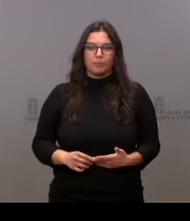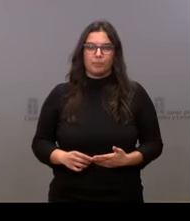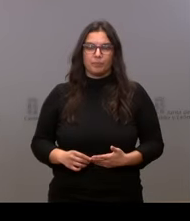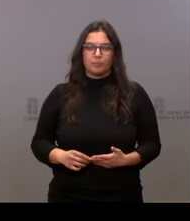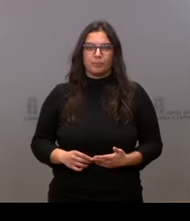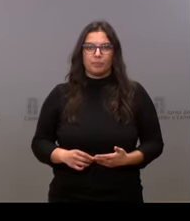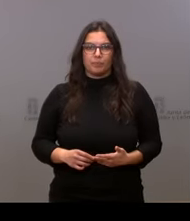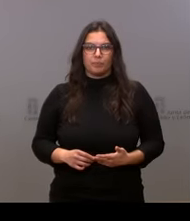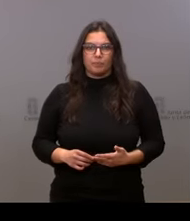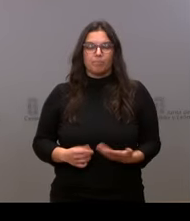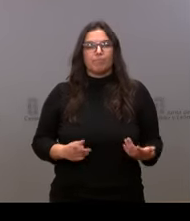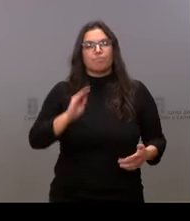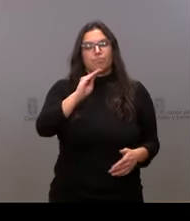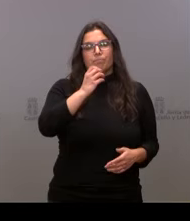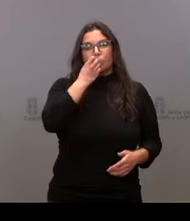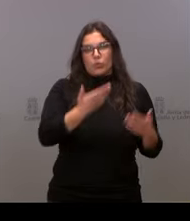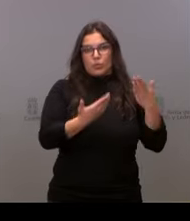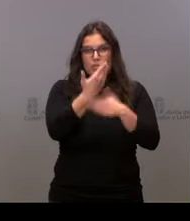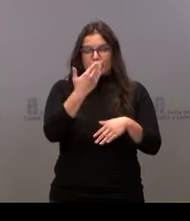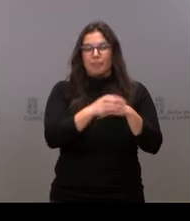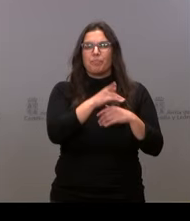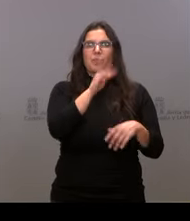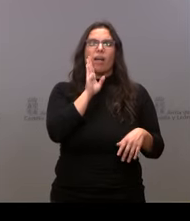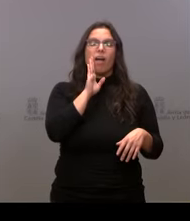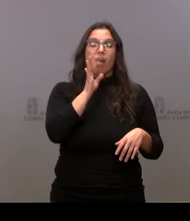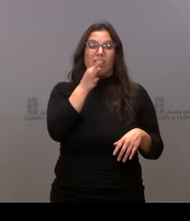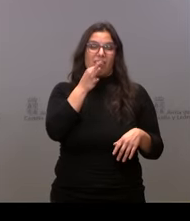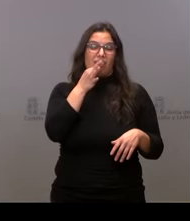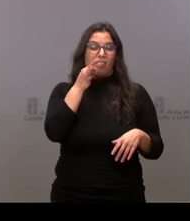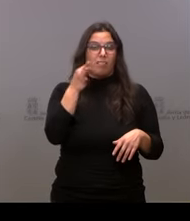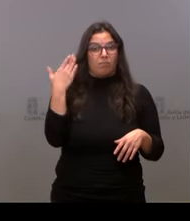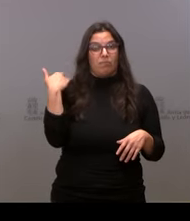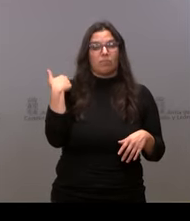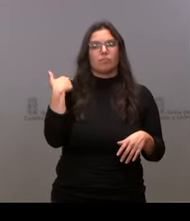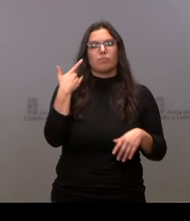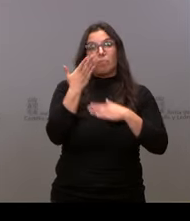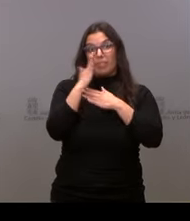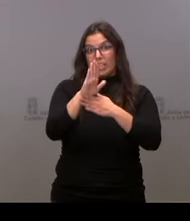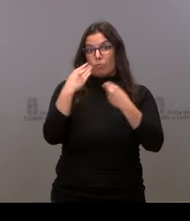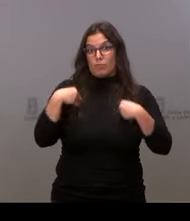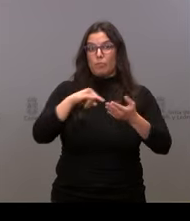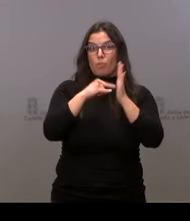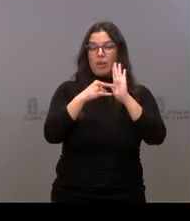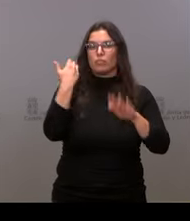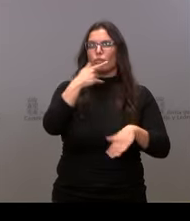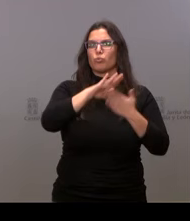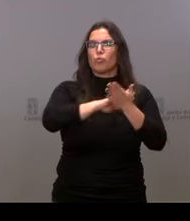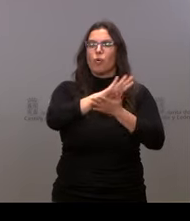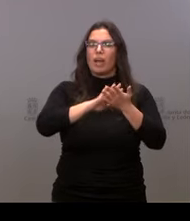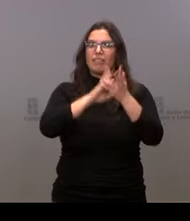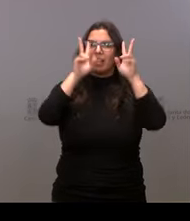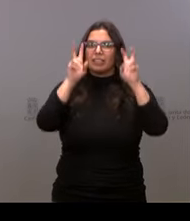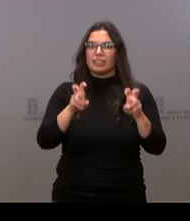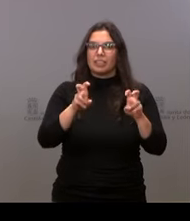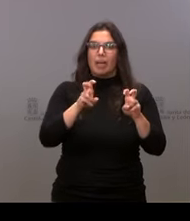presidente buenos días hablaba en su intervención en la presentación del plan soria de la continuidad